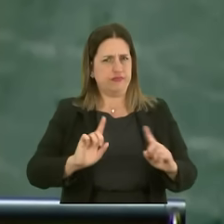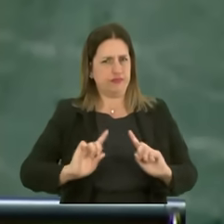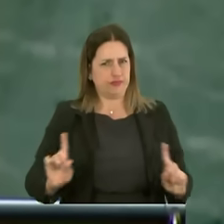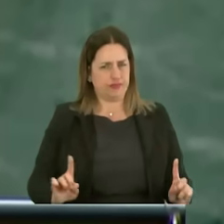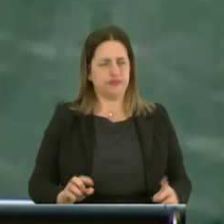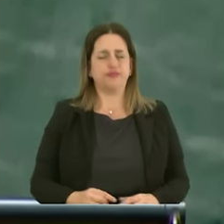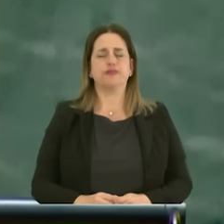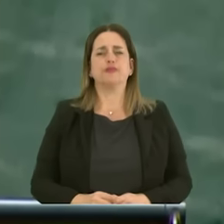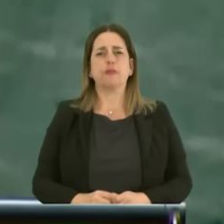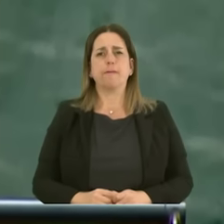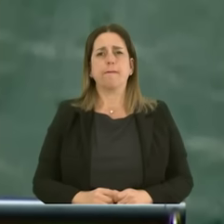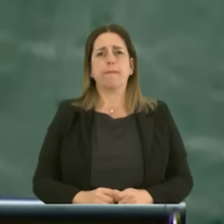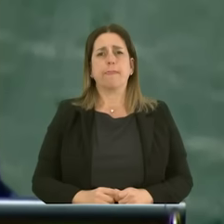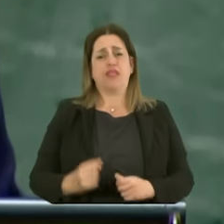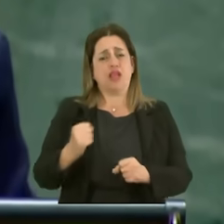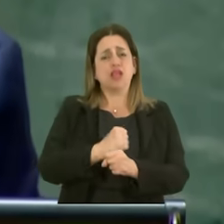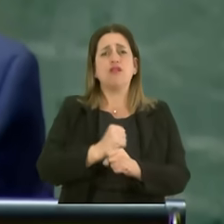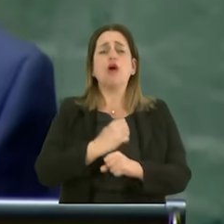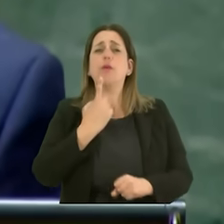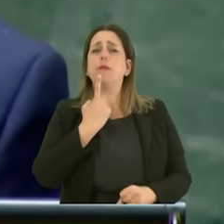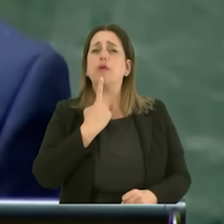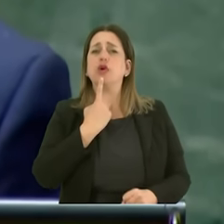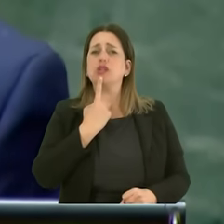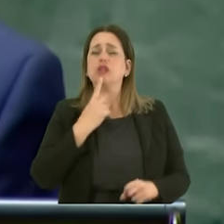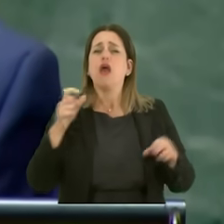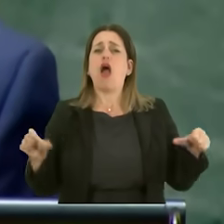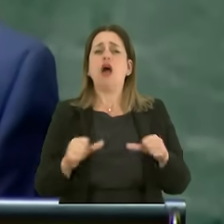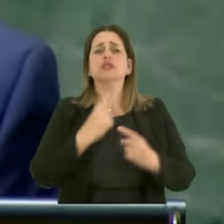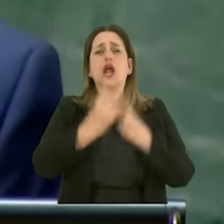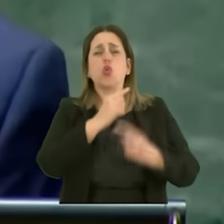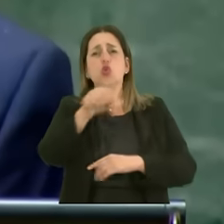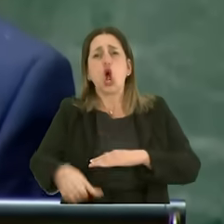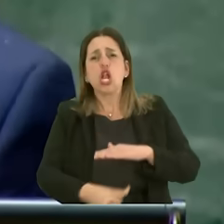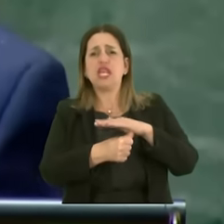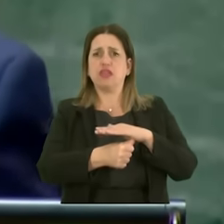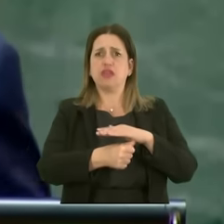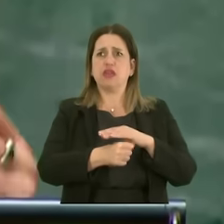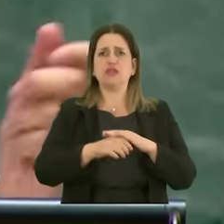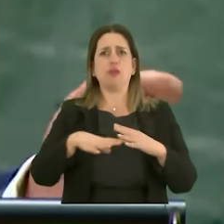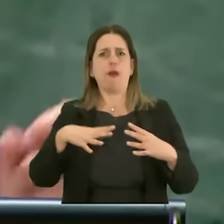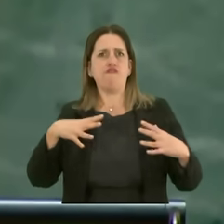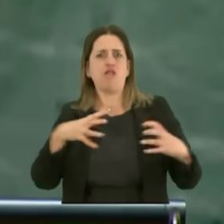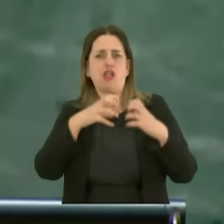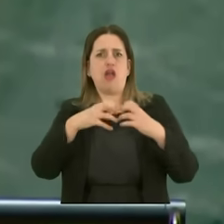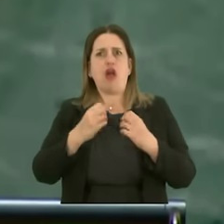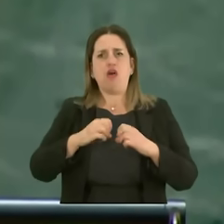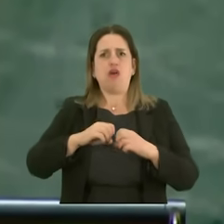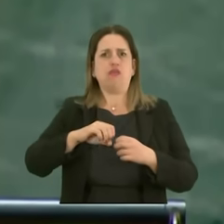naciones la dinámica política ha llevado a que algunos líderes hagan de la división una